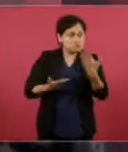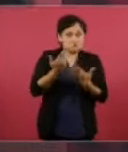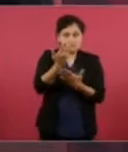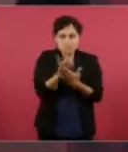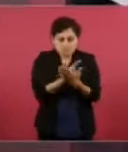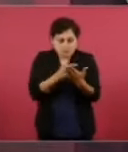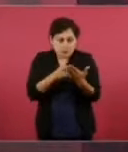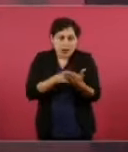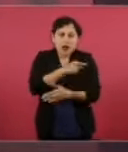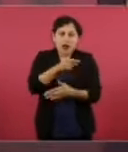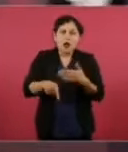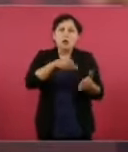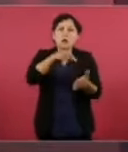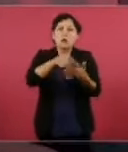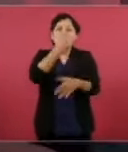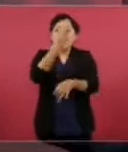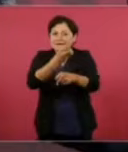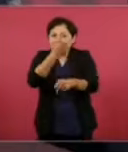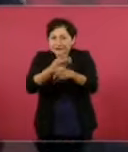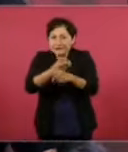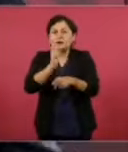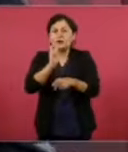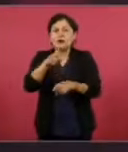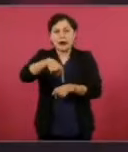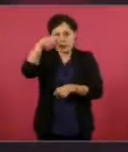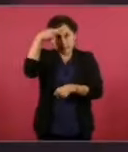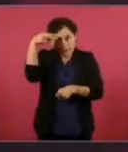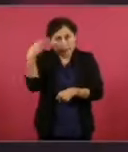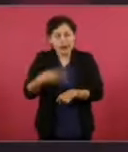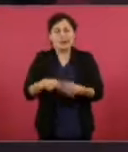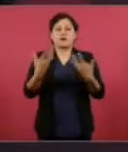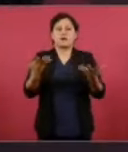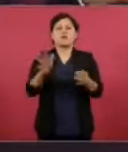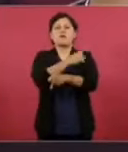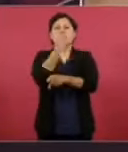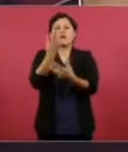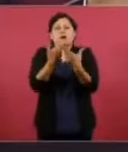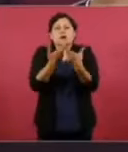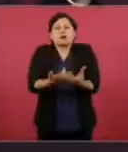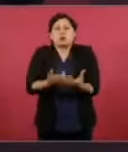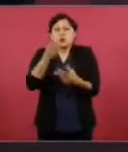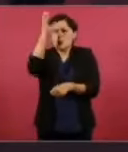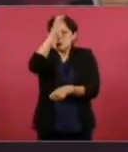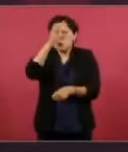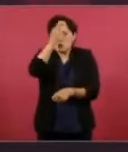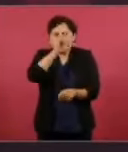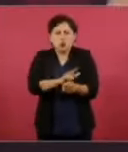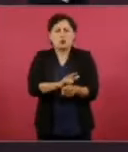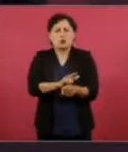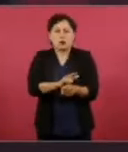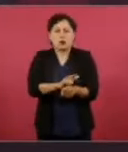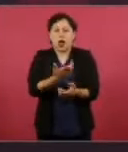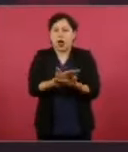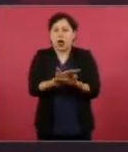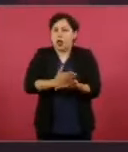con más grandeza cultural en el mundo. De ahí, de que tenemos un